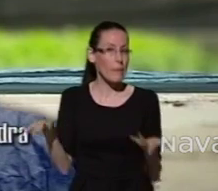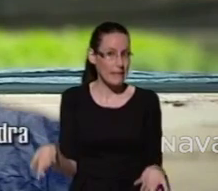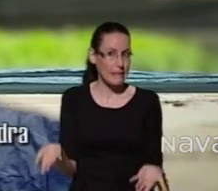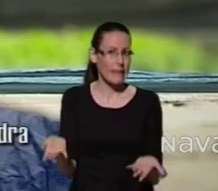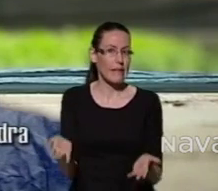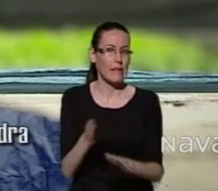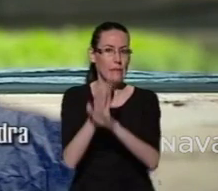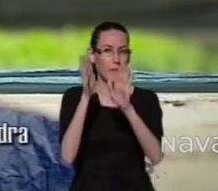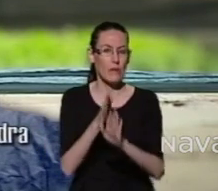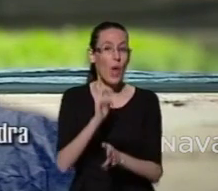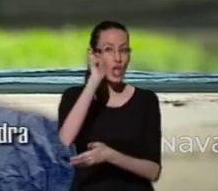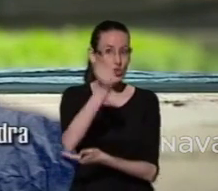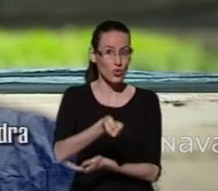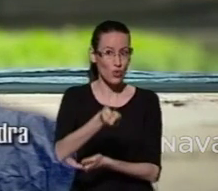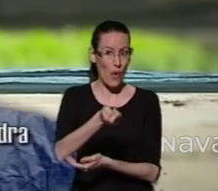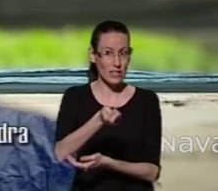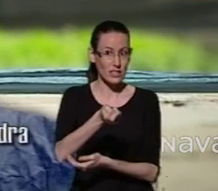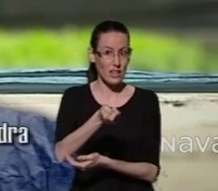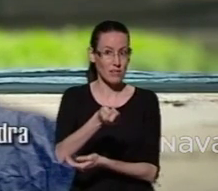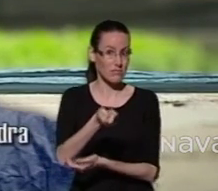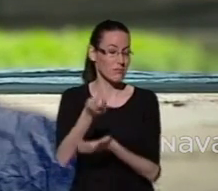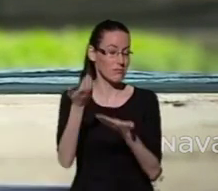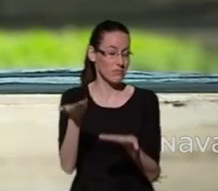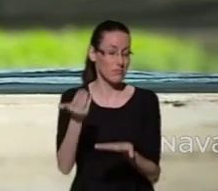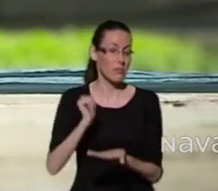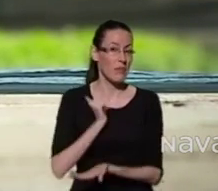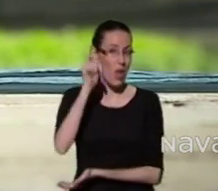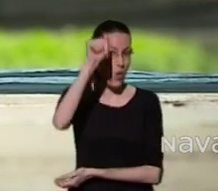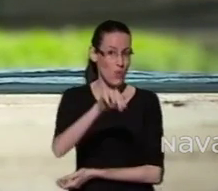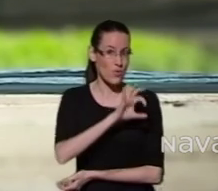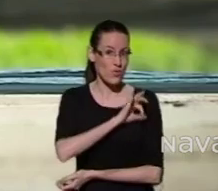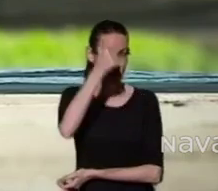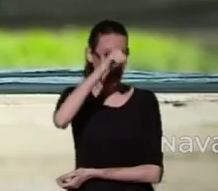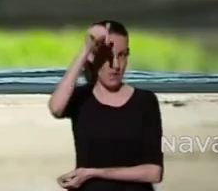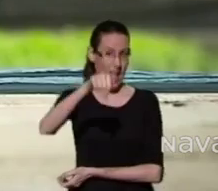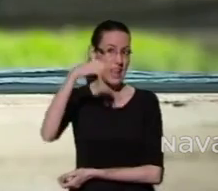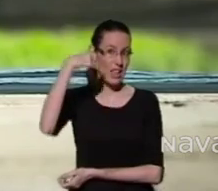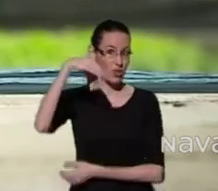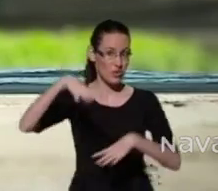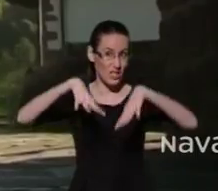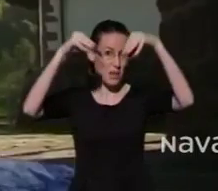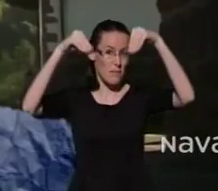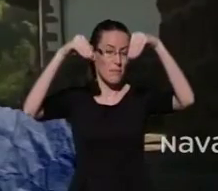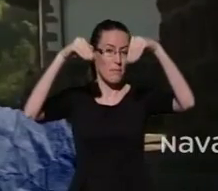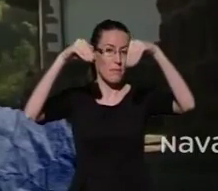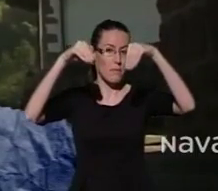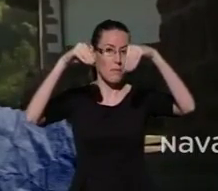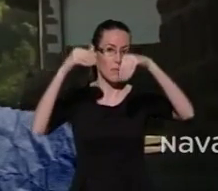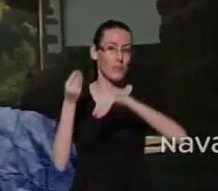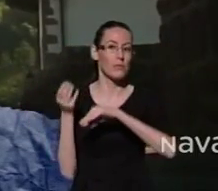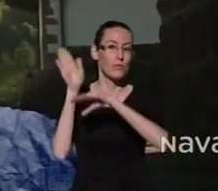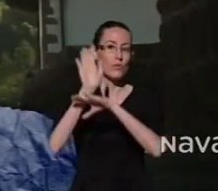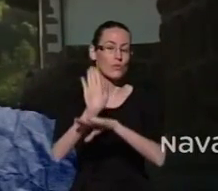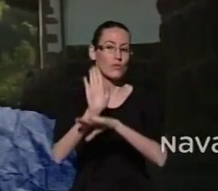subasta y en esa subasta un señor que era de aquí, del Palacio de Suiza, pues ofreció 800